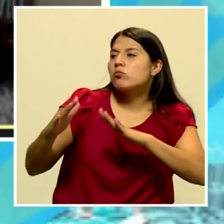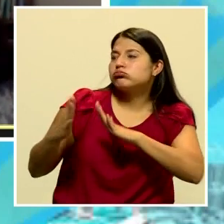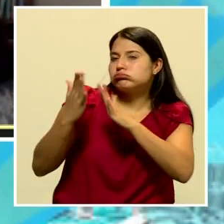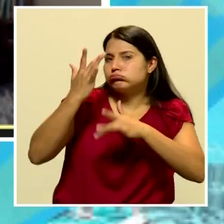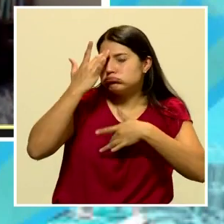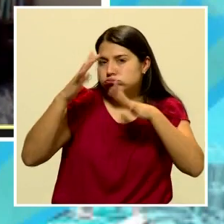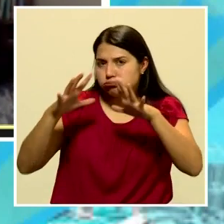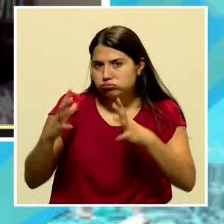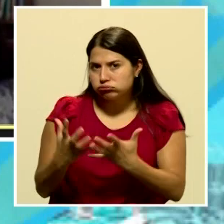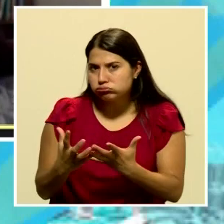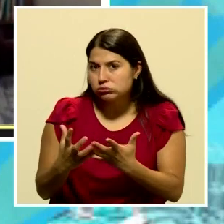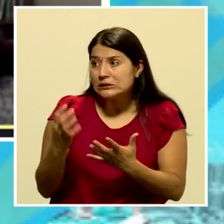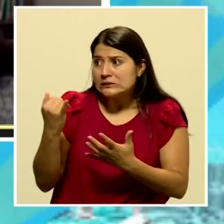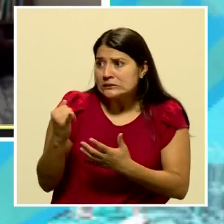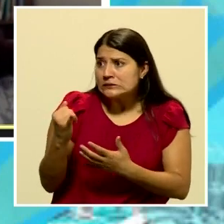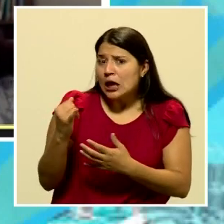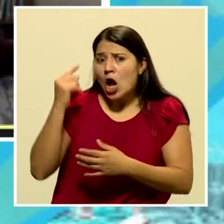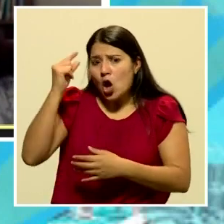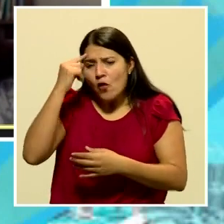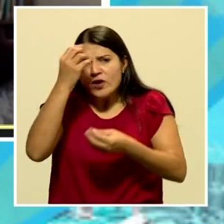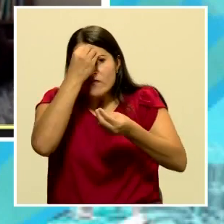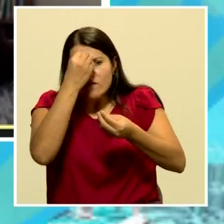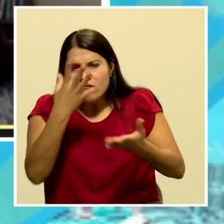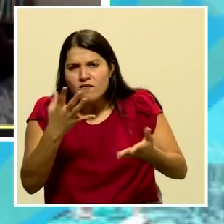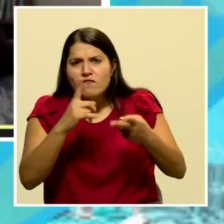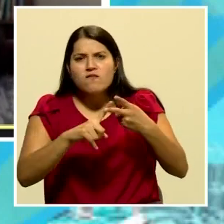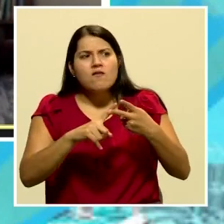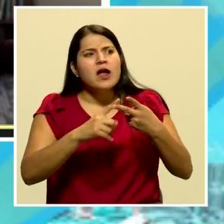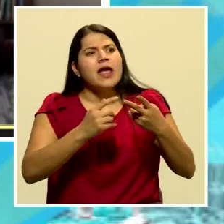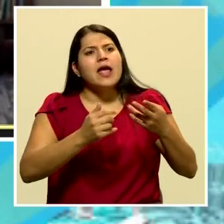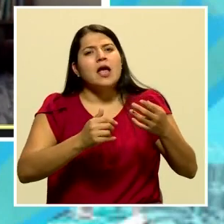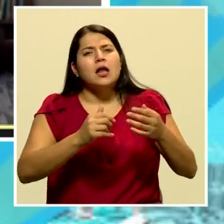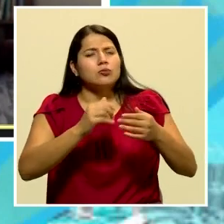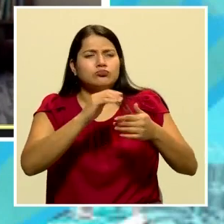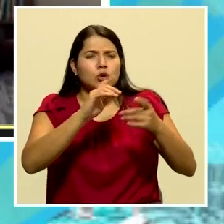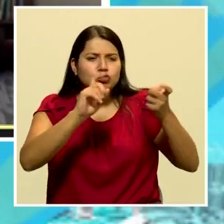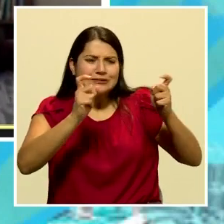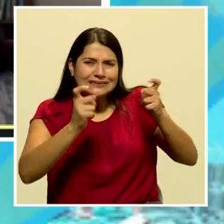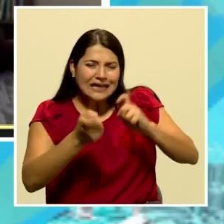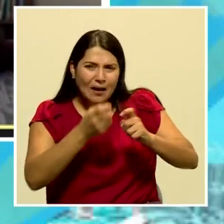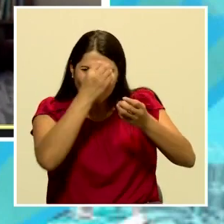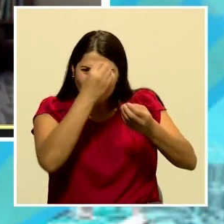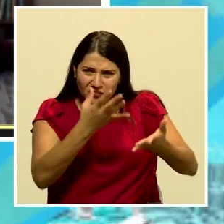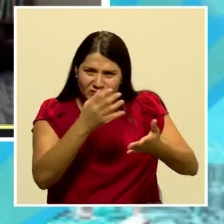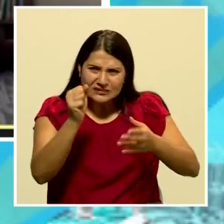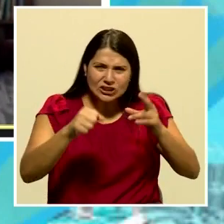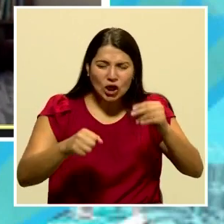Si sí están informando, qué variables, qué cosas se informan, y